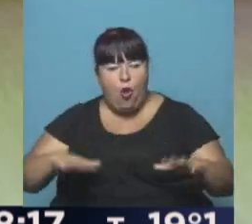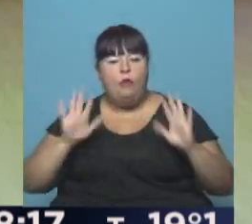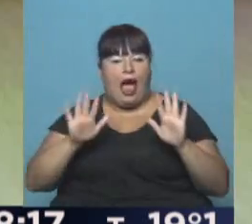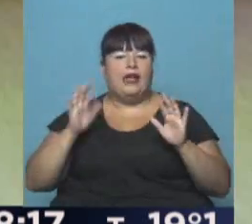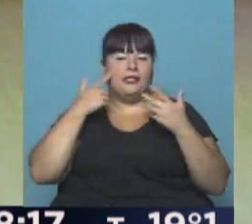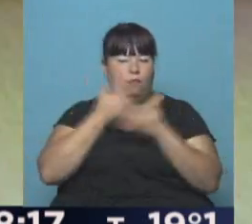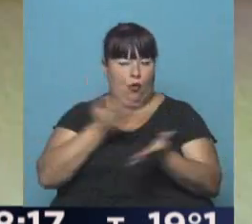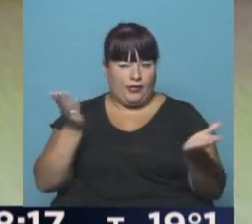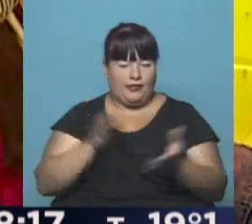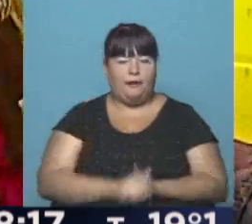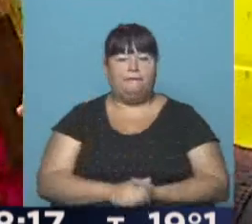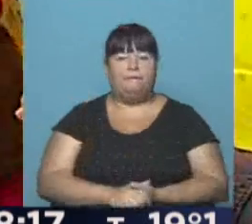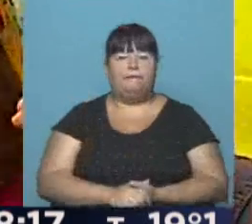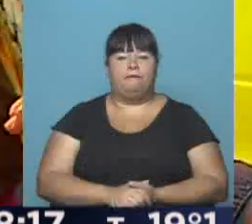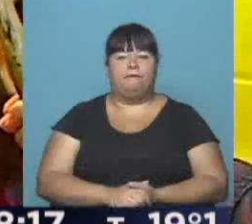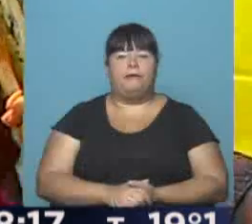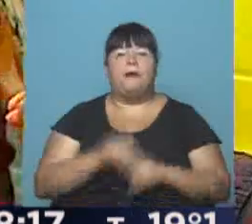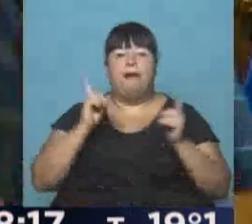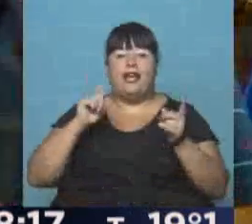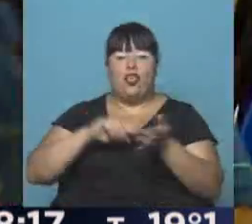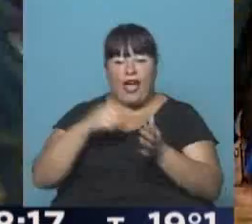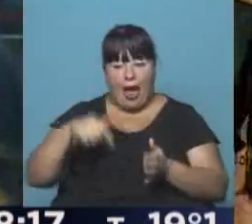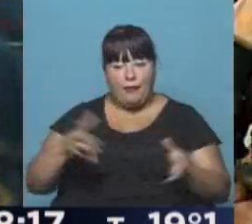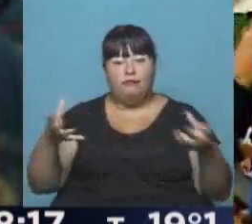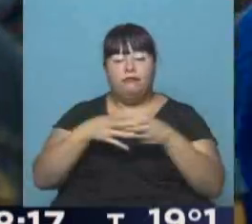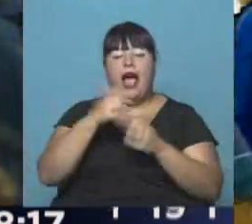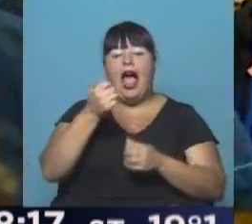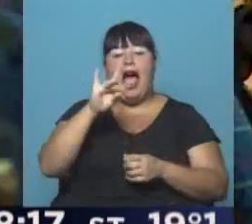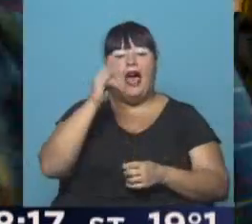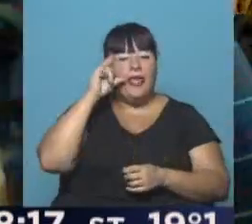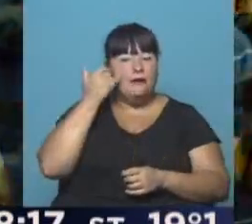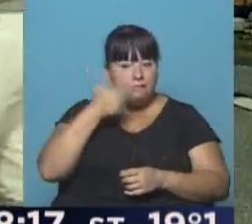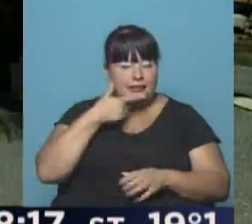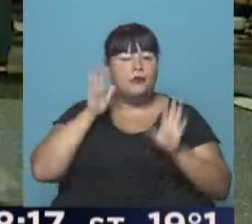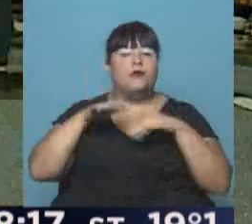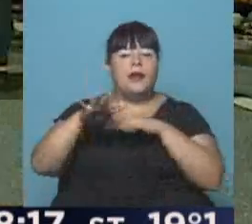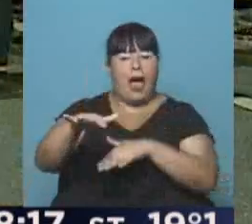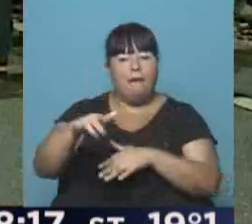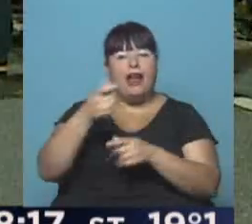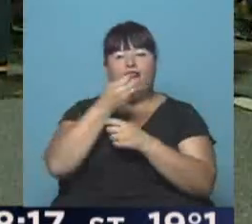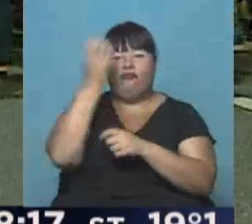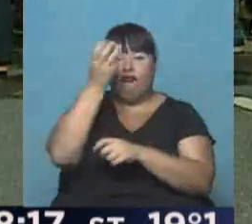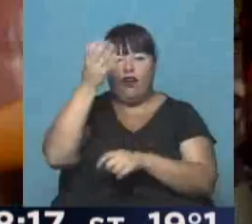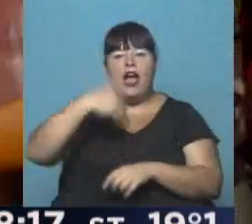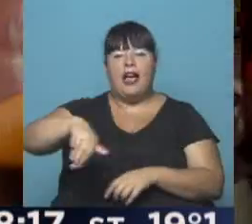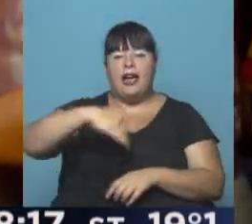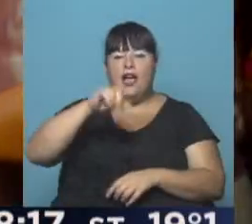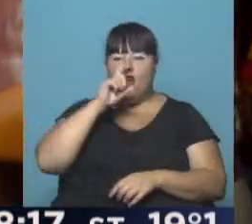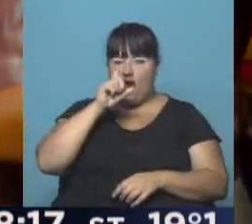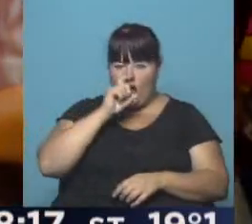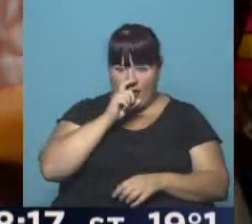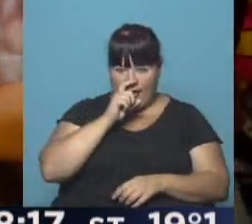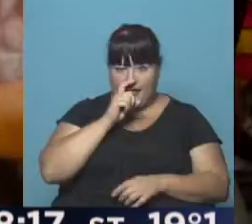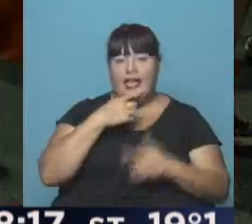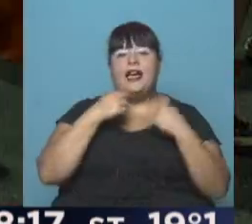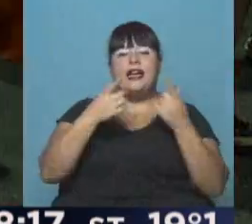se presentaba. Docentes porteños, nucleados en ADEMI, se realizaron una movilización con antorchas sobre la avenida Corrientes